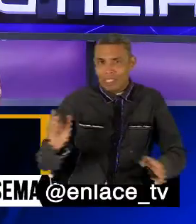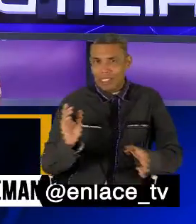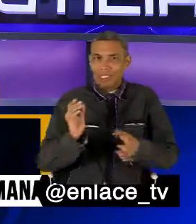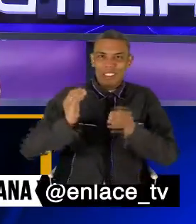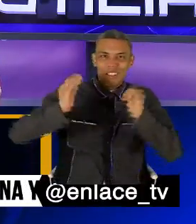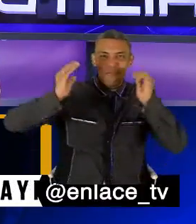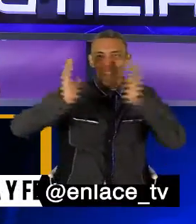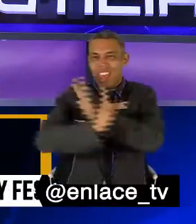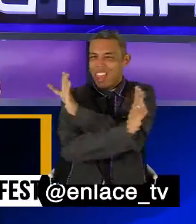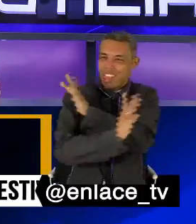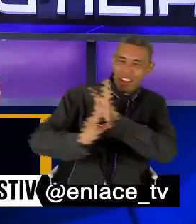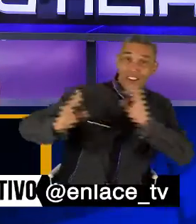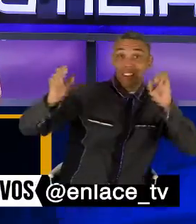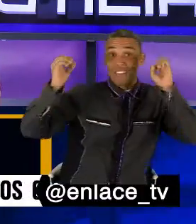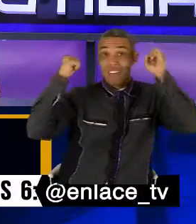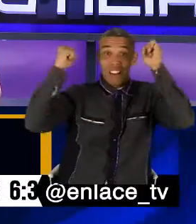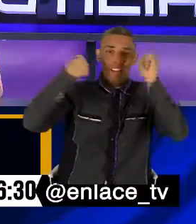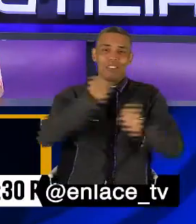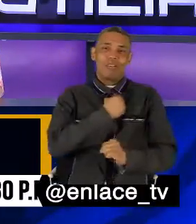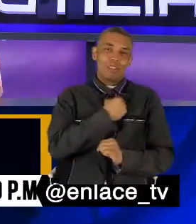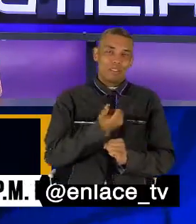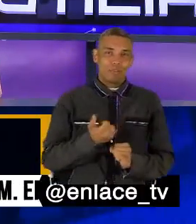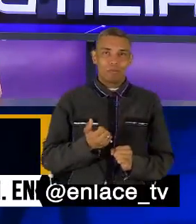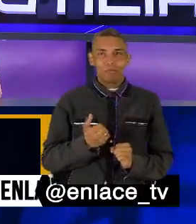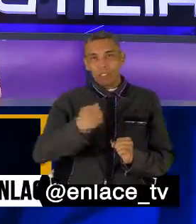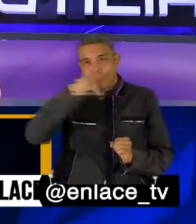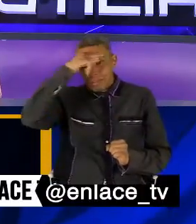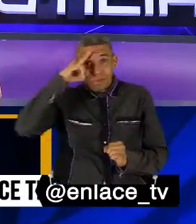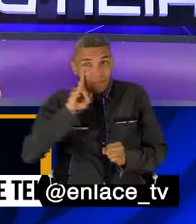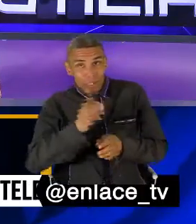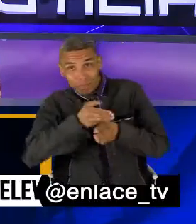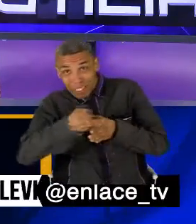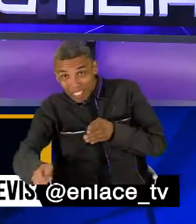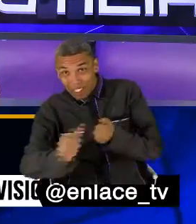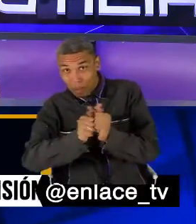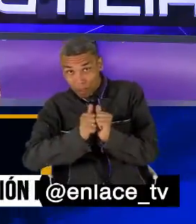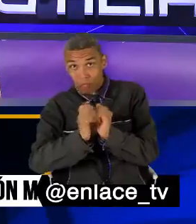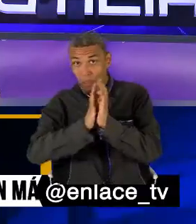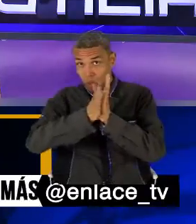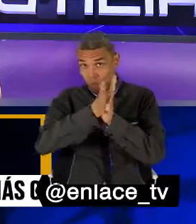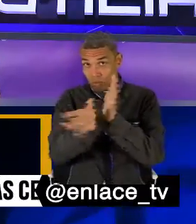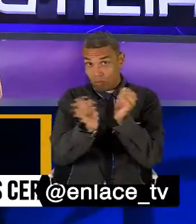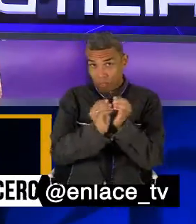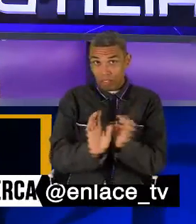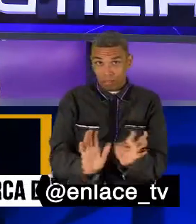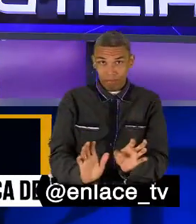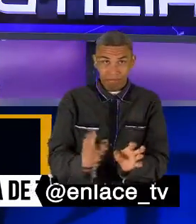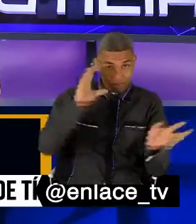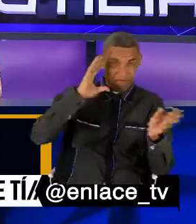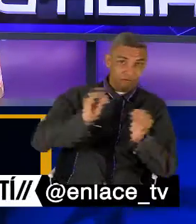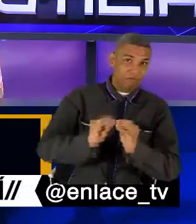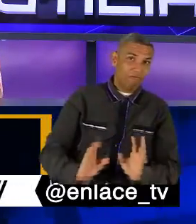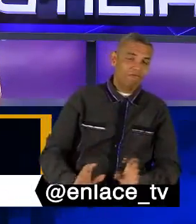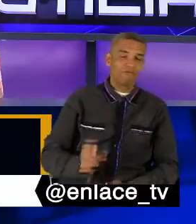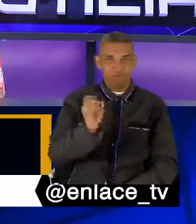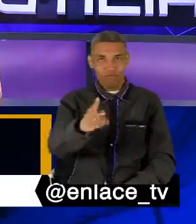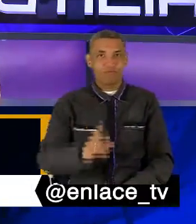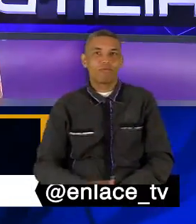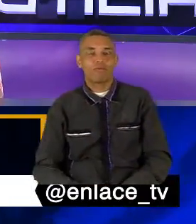enfrentar Colombia-Paraguay en este encuentro. Ariel, nos veremos entonces más adelante en la sesión deportiva, ¿le parece? Con todos los detalles de lo que nos tiene